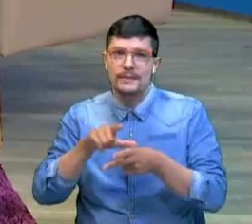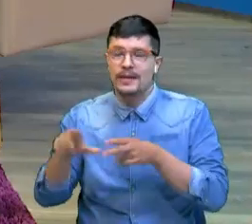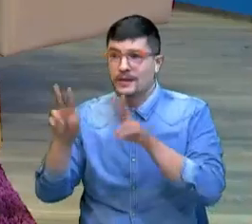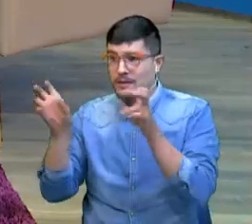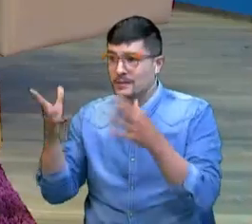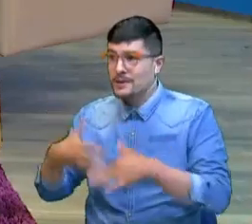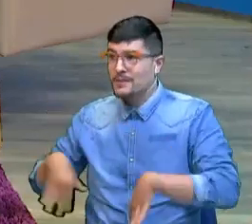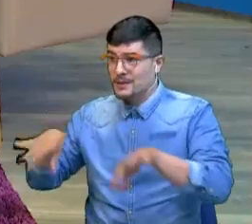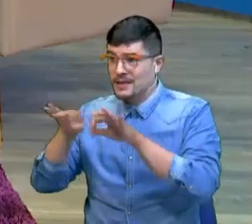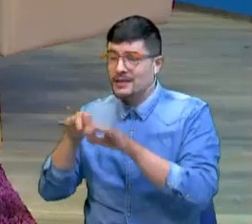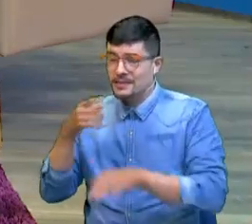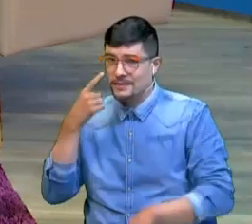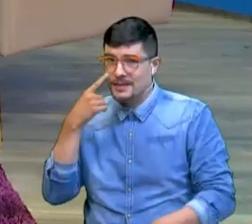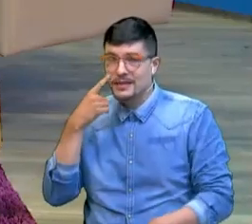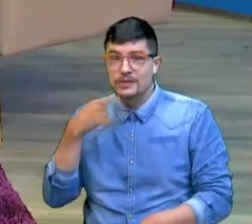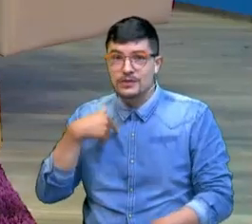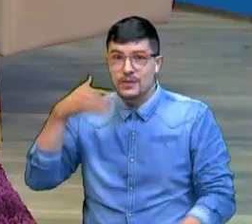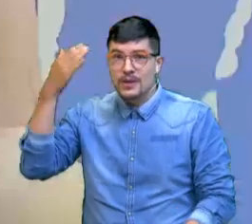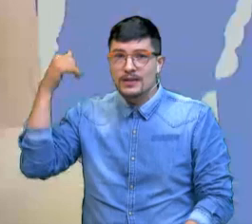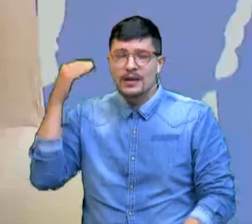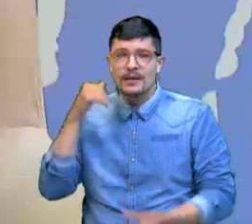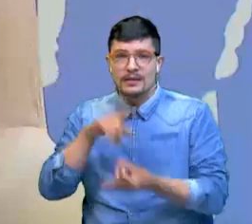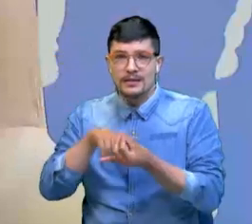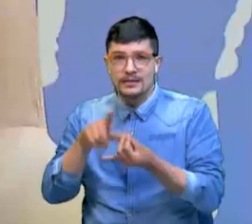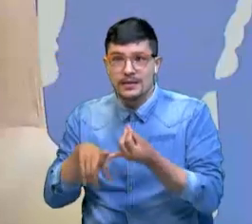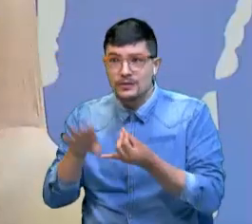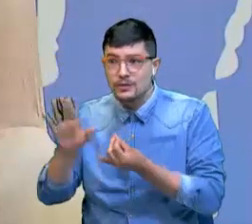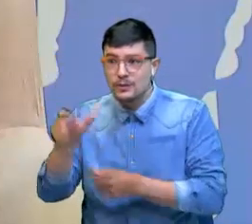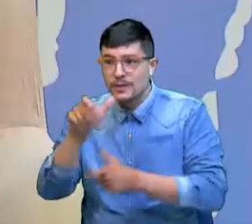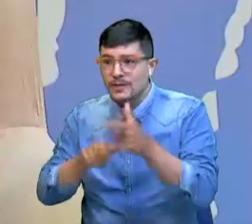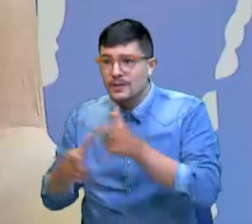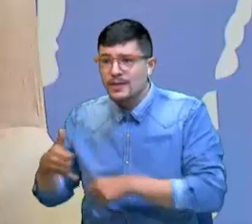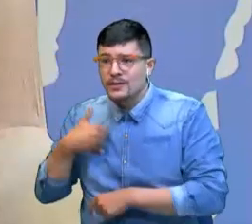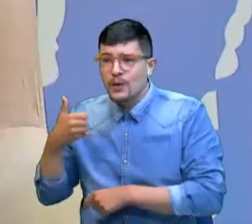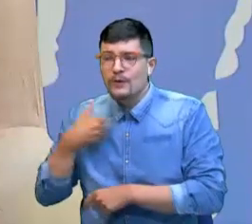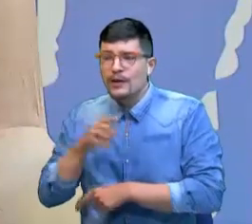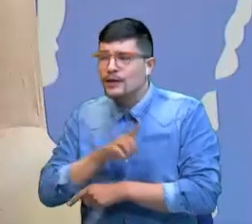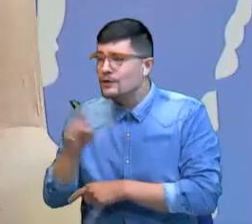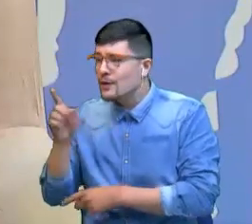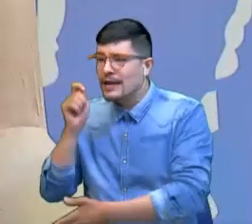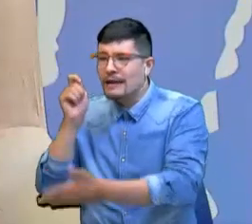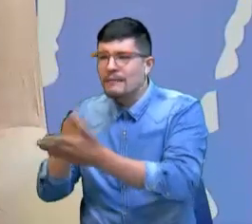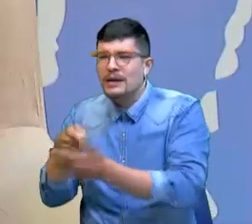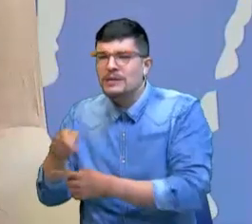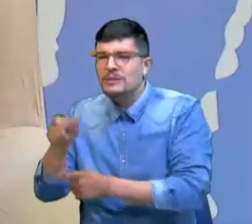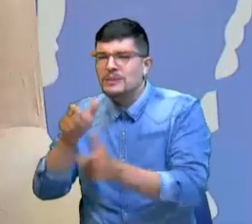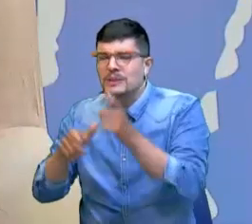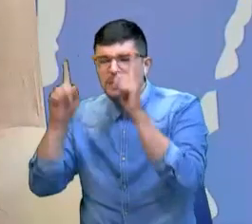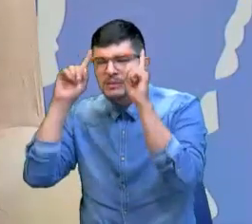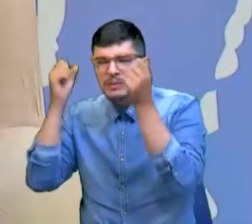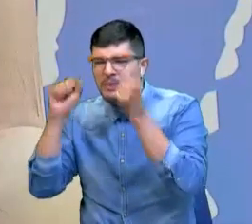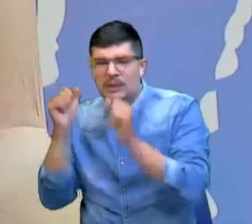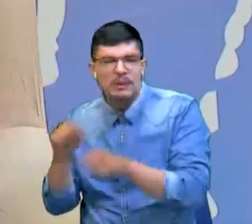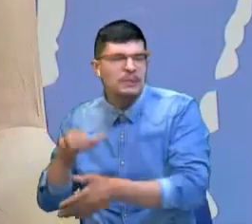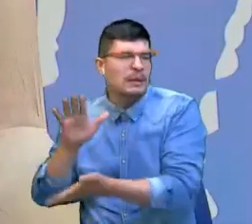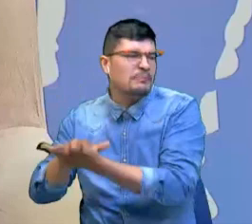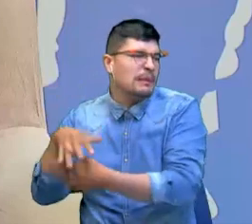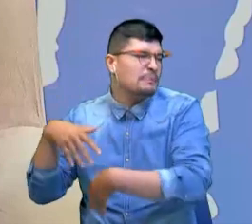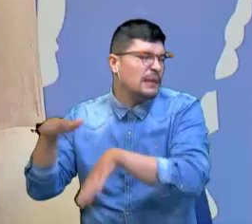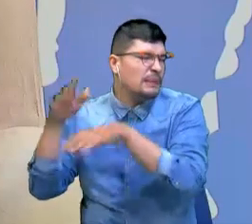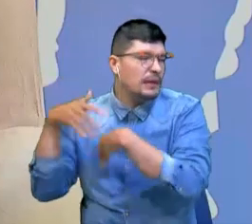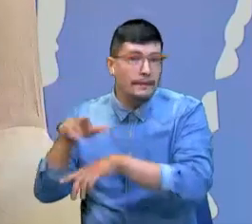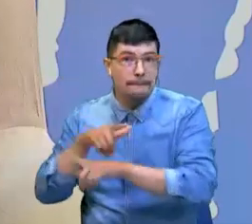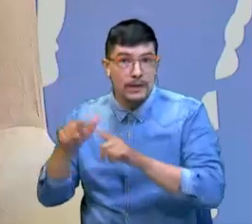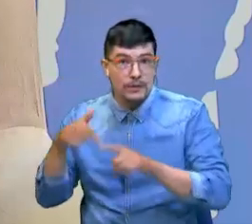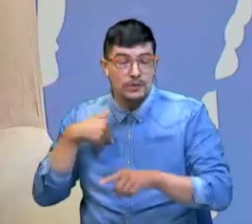fundamental, mire, yo he tenido casos de personas jóvenes que no les cotizan y la persona no se preocupa. Y tuve varios casos, pero cito aquí